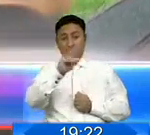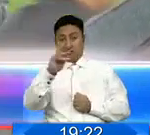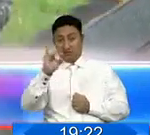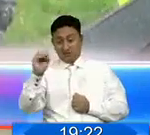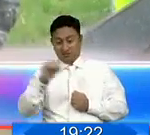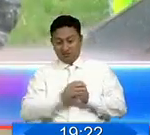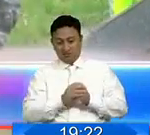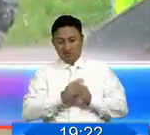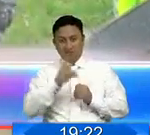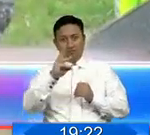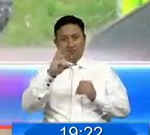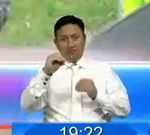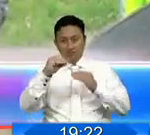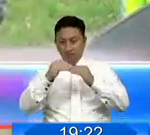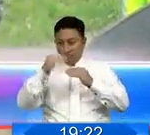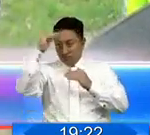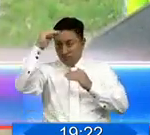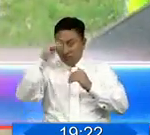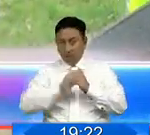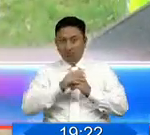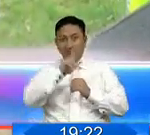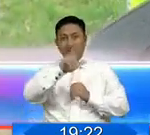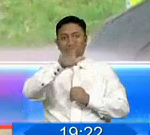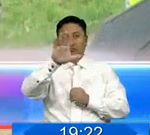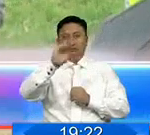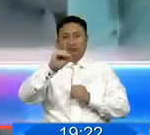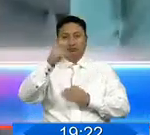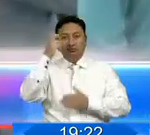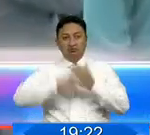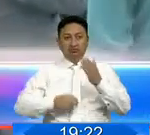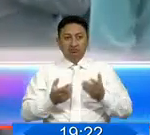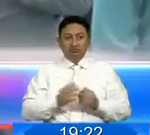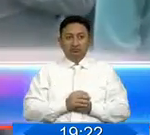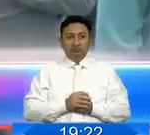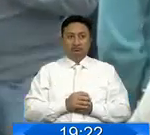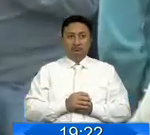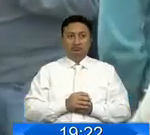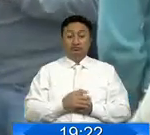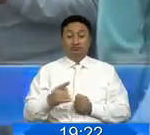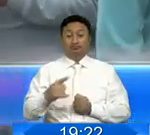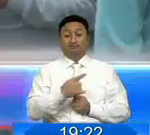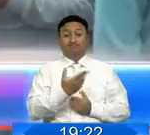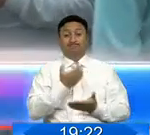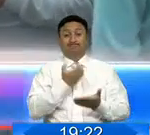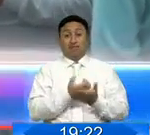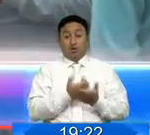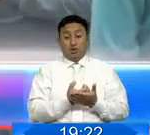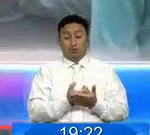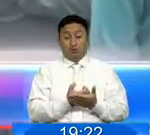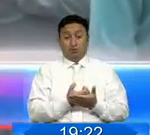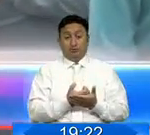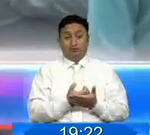60 para arriba ya son $350 de multa. Es tanto lo económico como